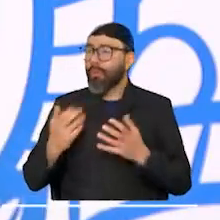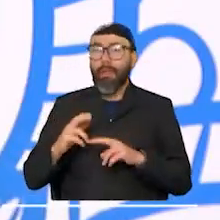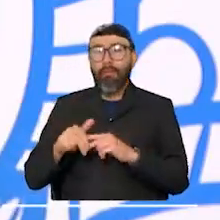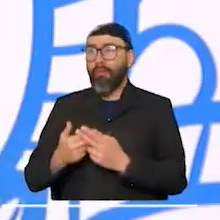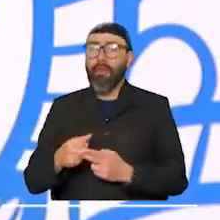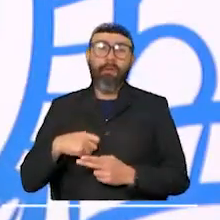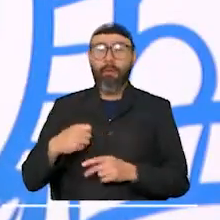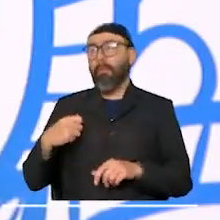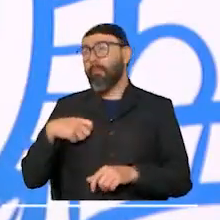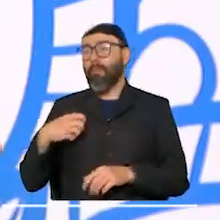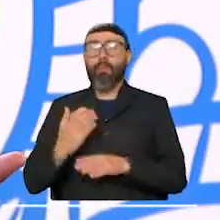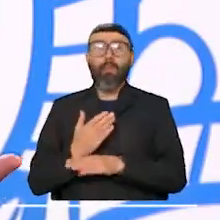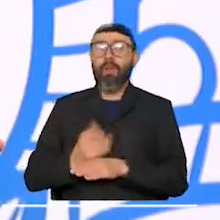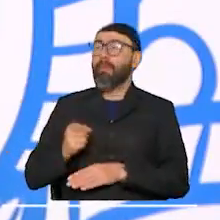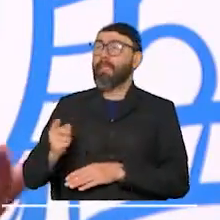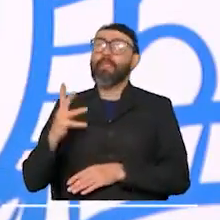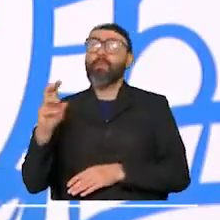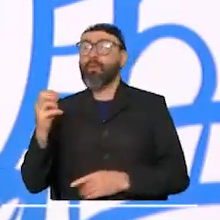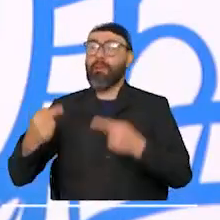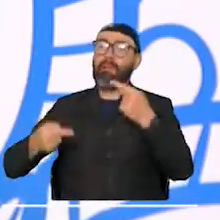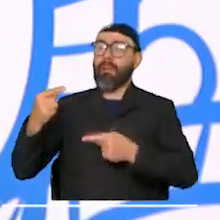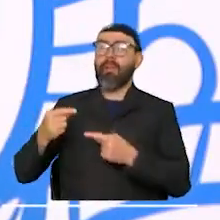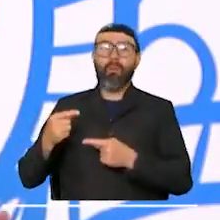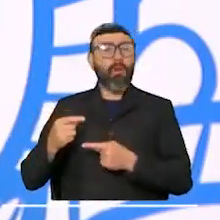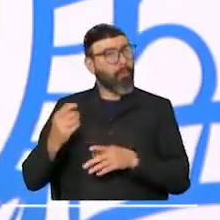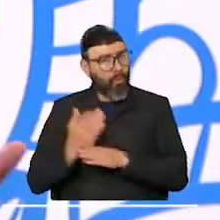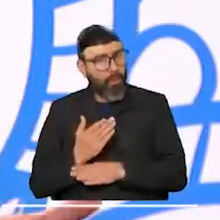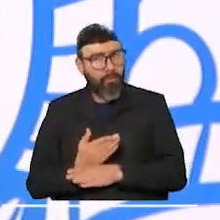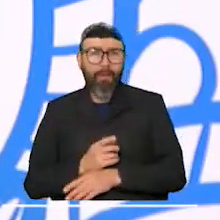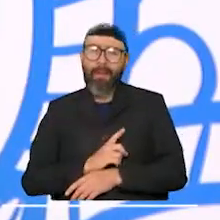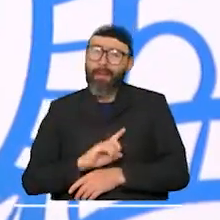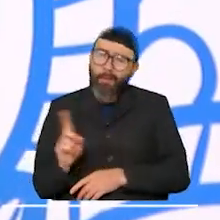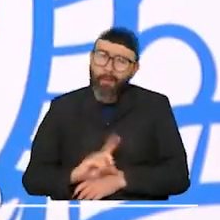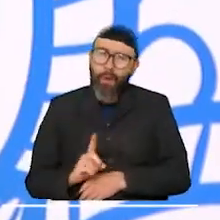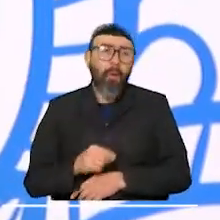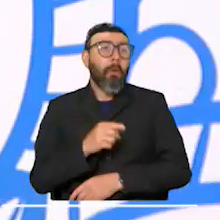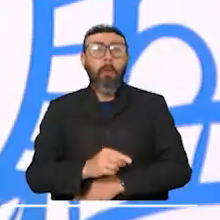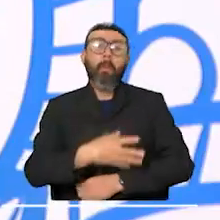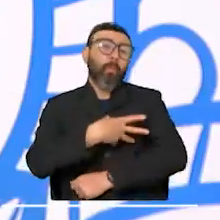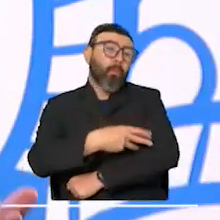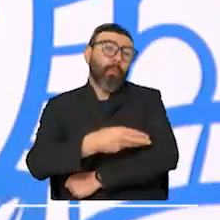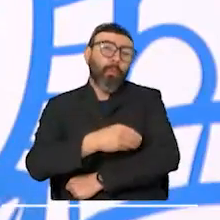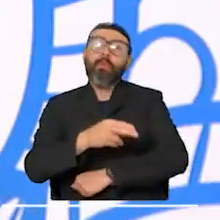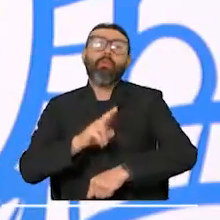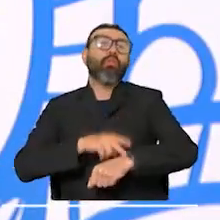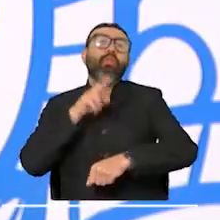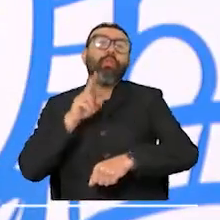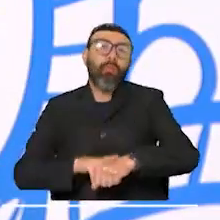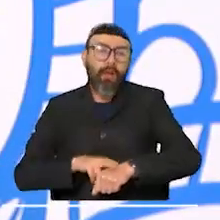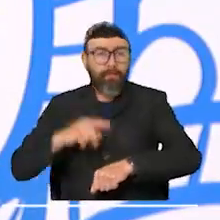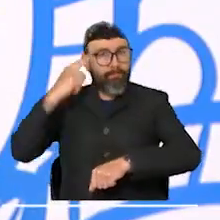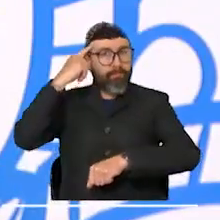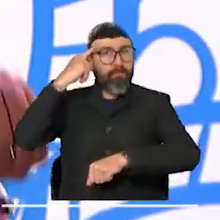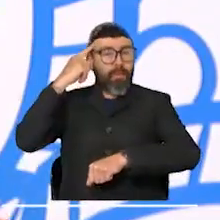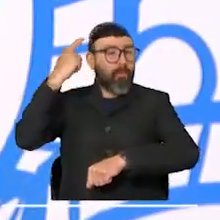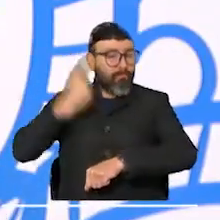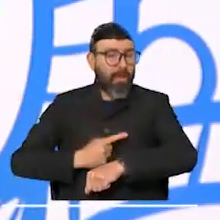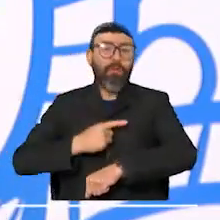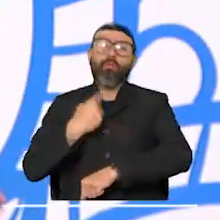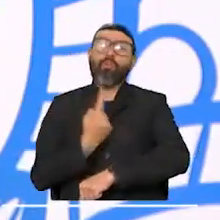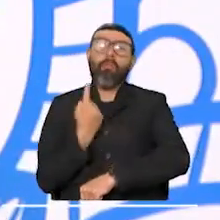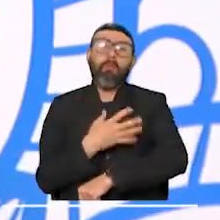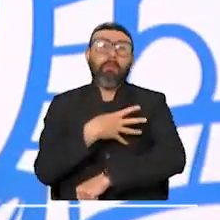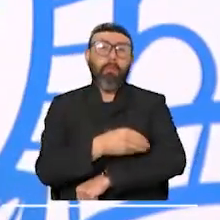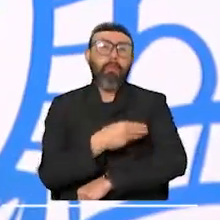estoy en problemas con mi marido y el problema es que no hay problema es que está lactando es que está en un momento natural de su vida y hay que